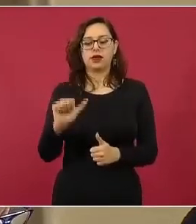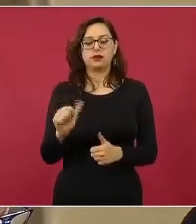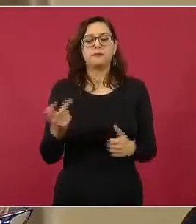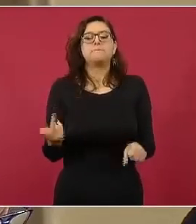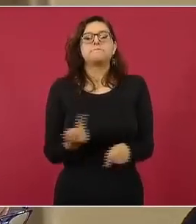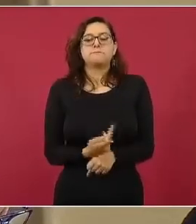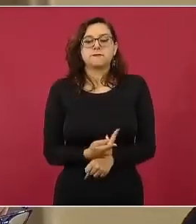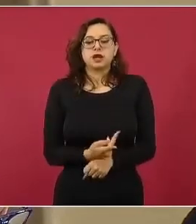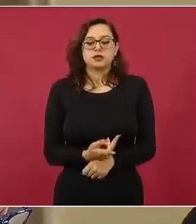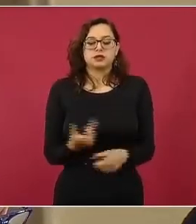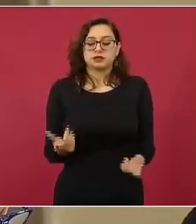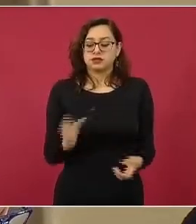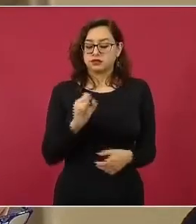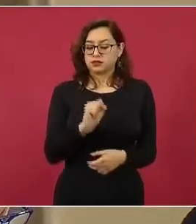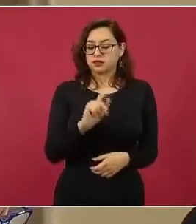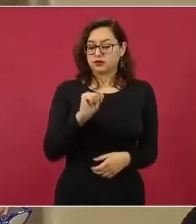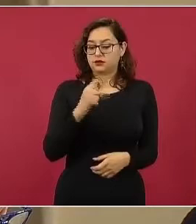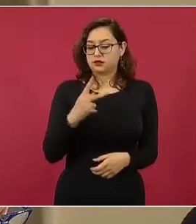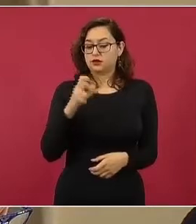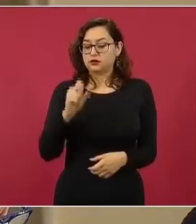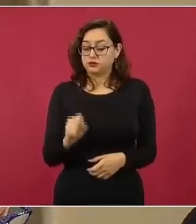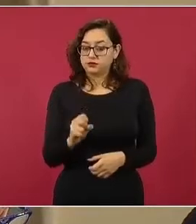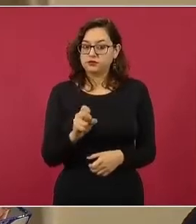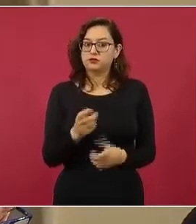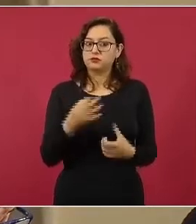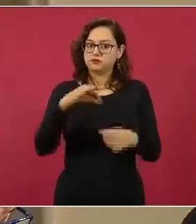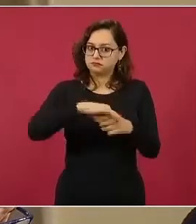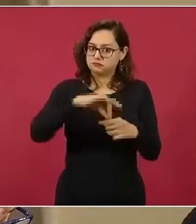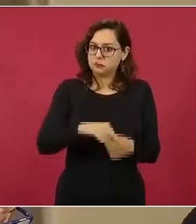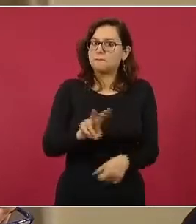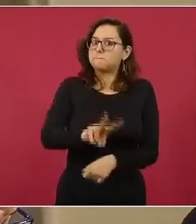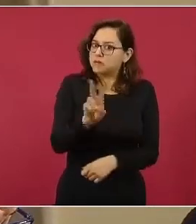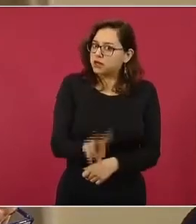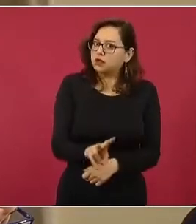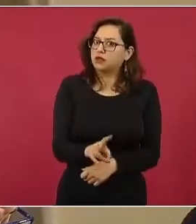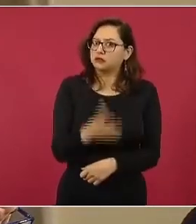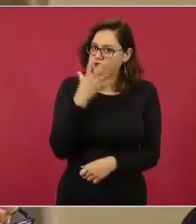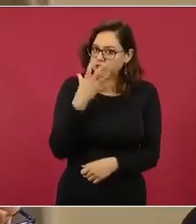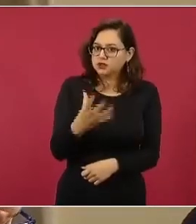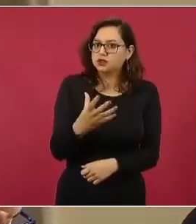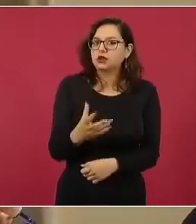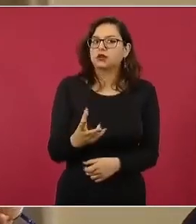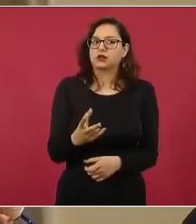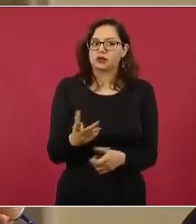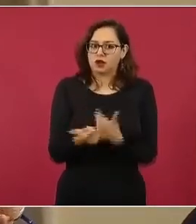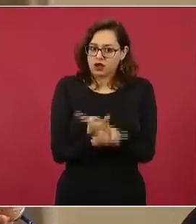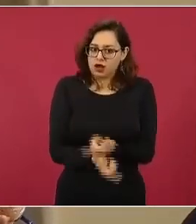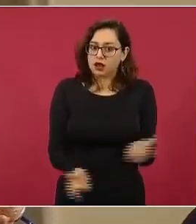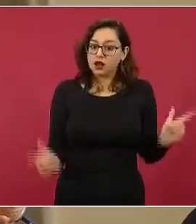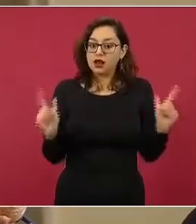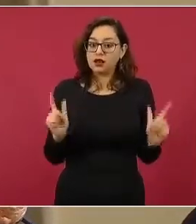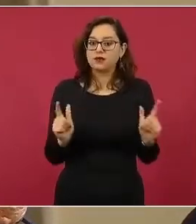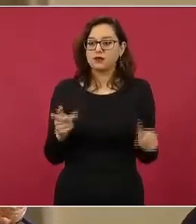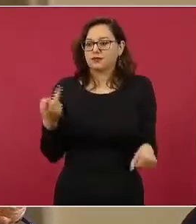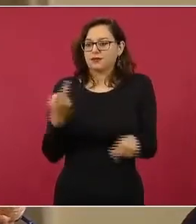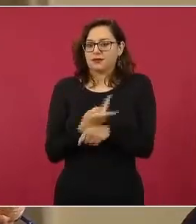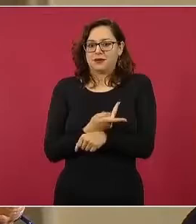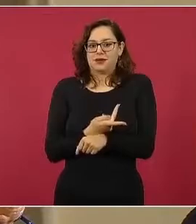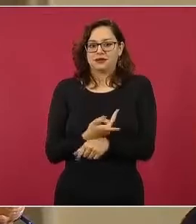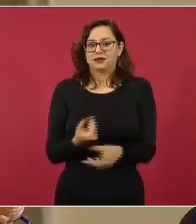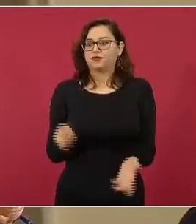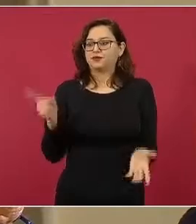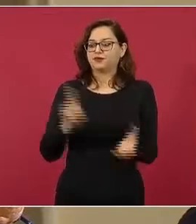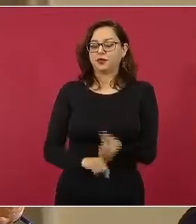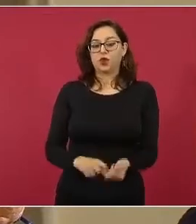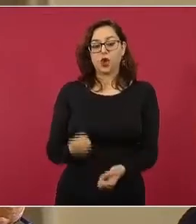y Alejandro Cabrera, exfuncionario que de hecho fue despedido en 2020 a raíz de un video que grabé y que